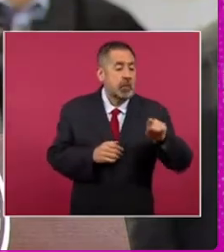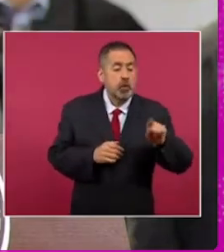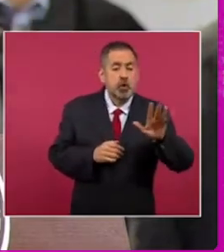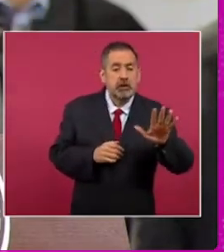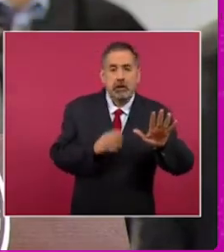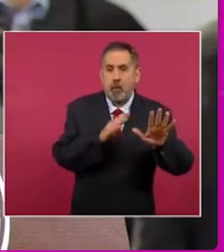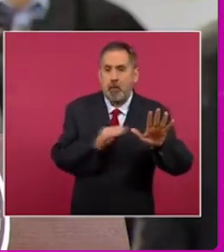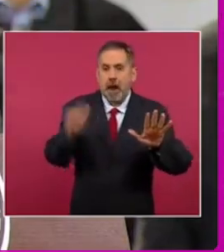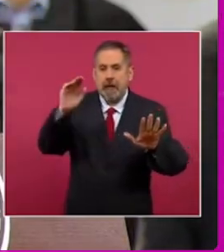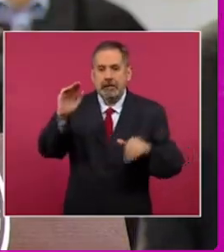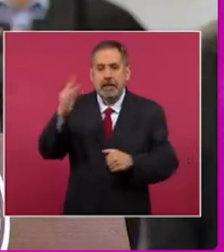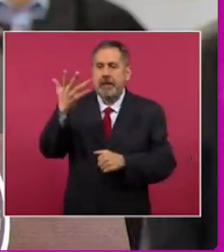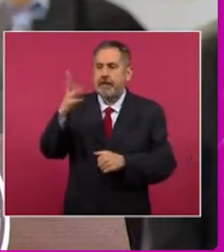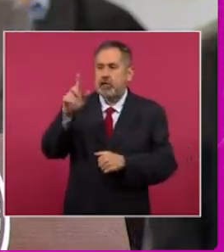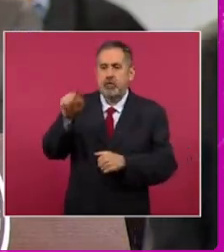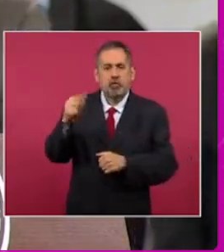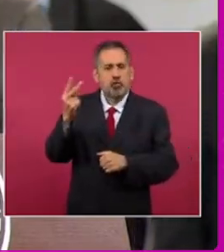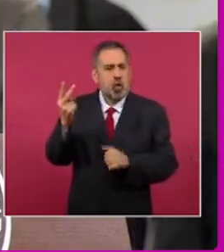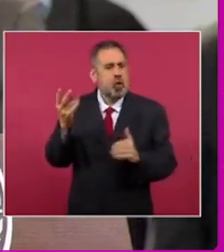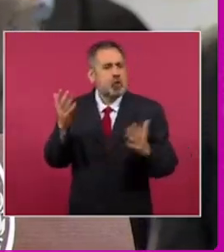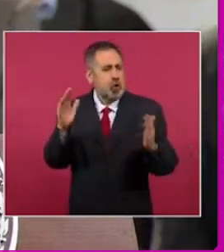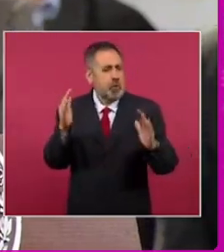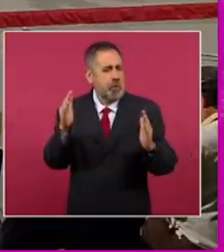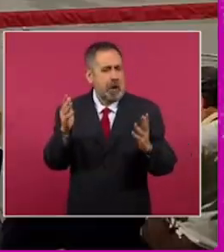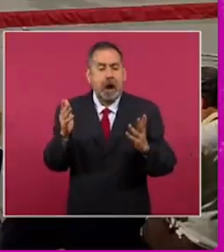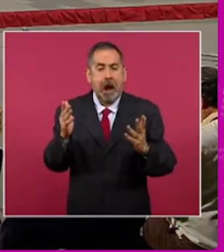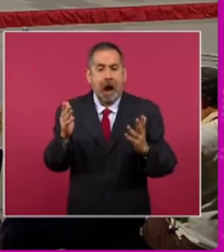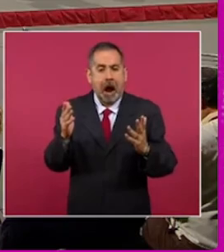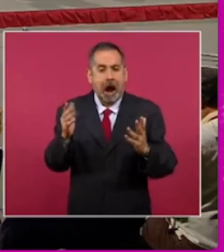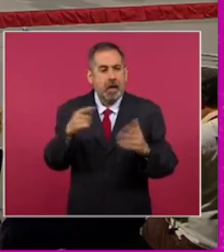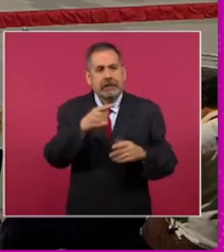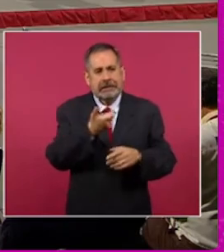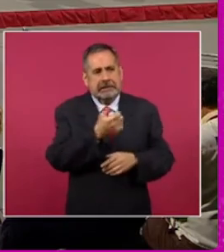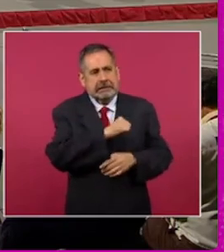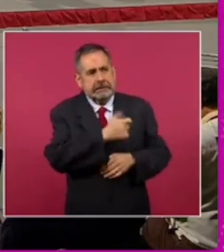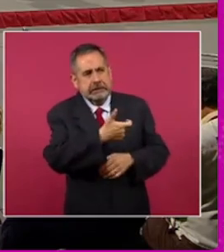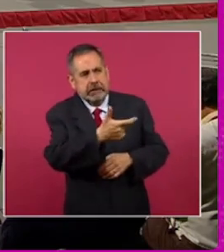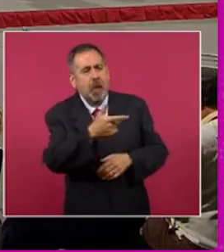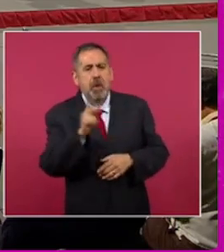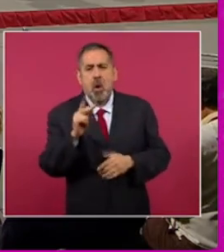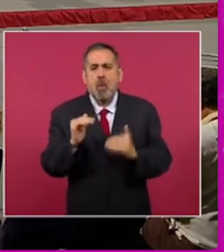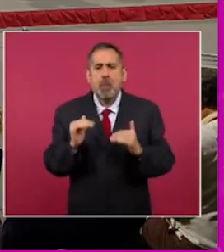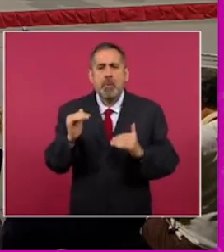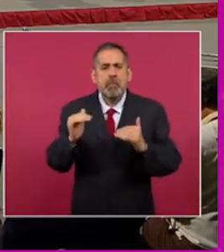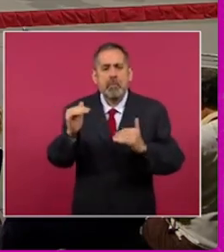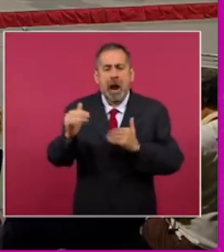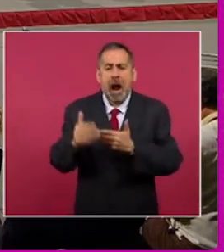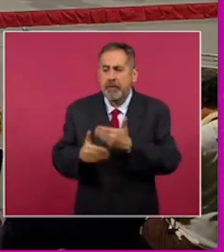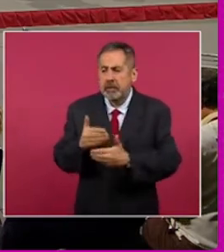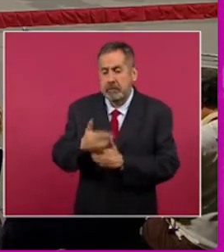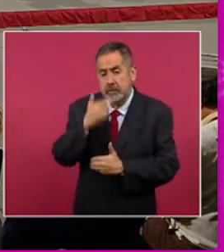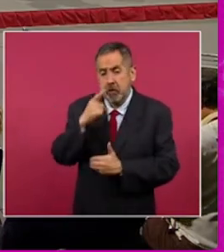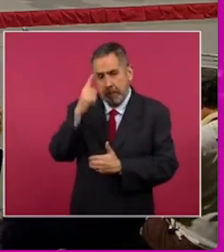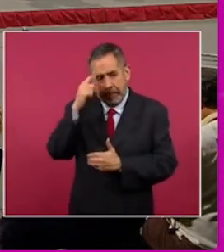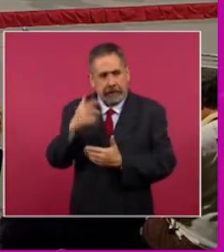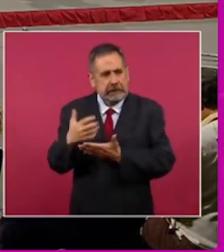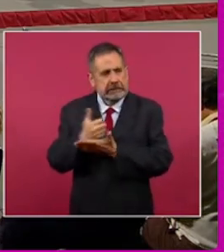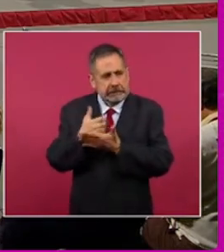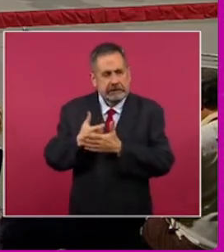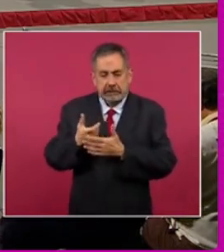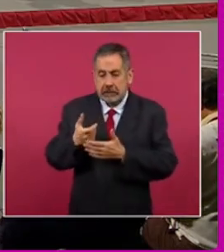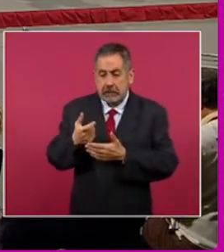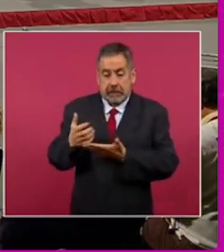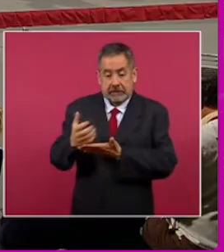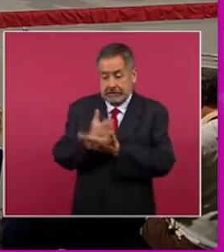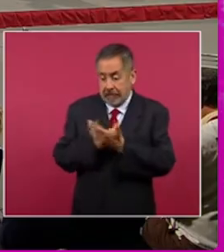a 10.2. Ello, a pesar de la inflación, hemos venido avanzando en la recuperación